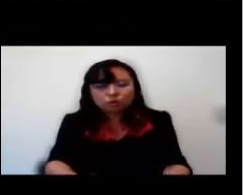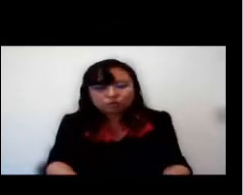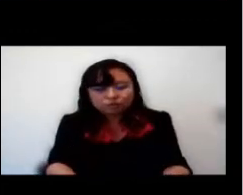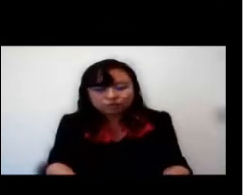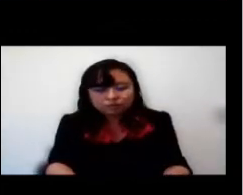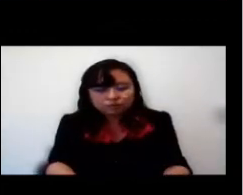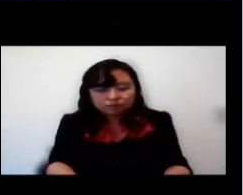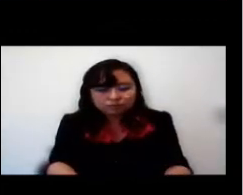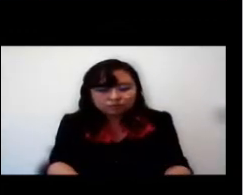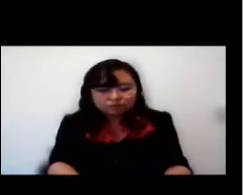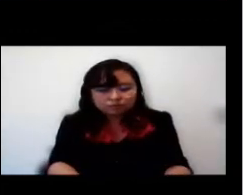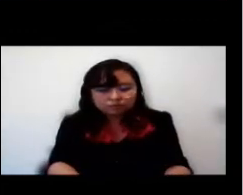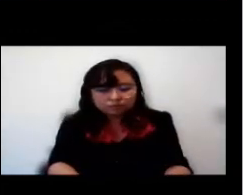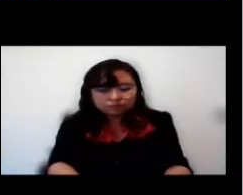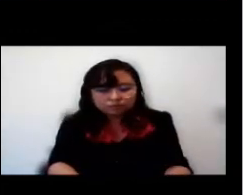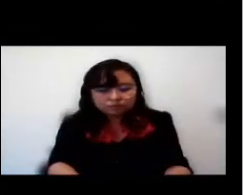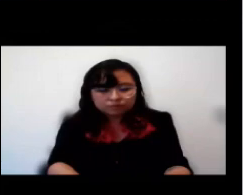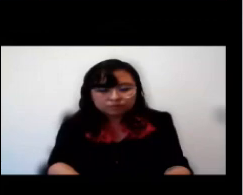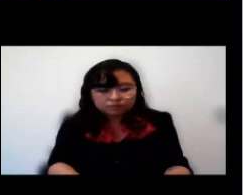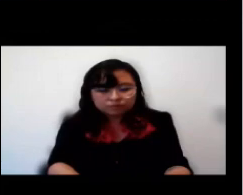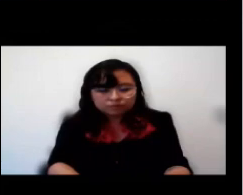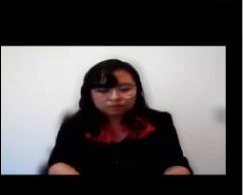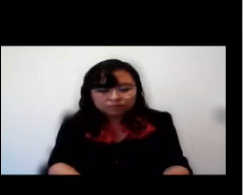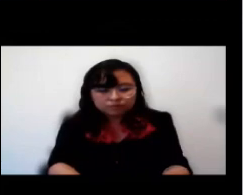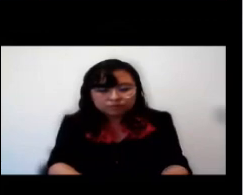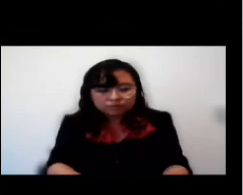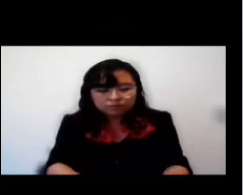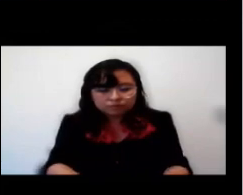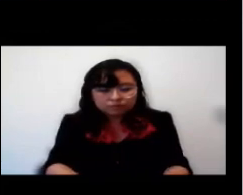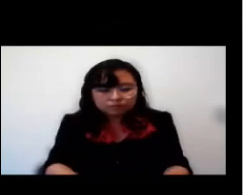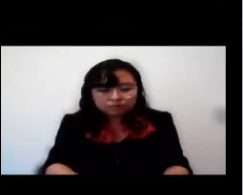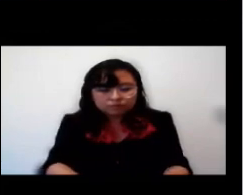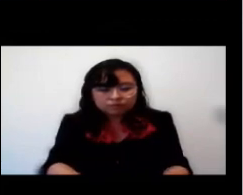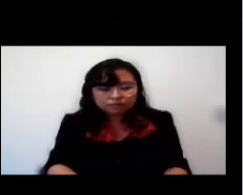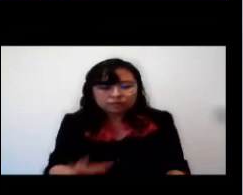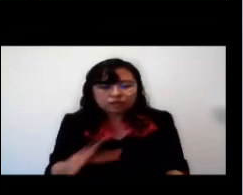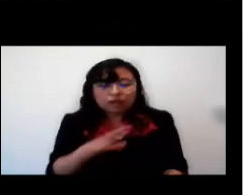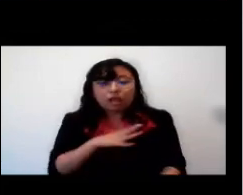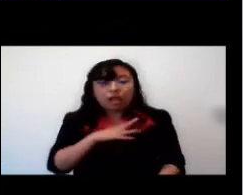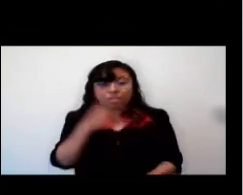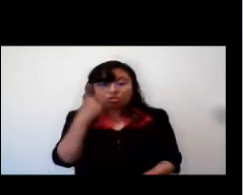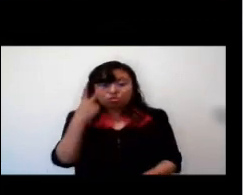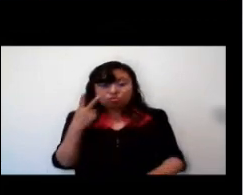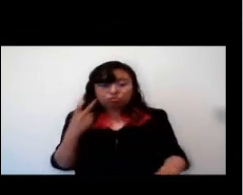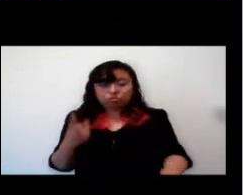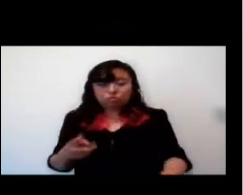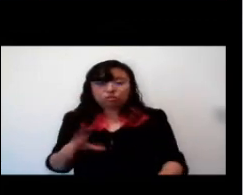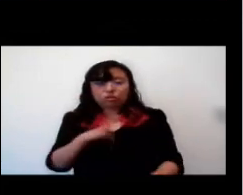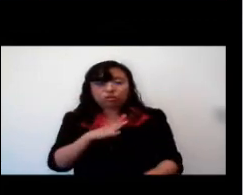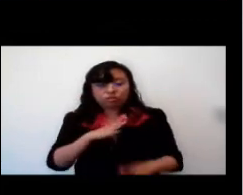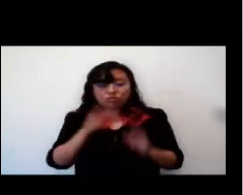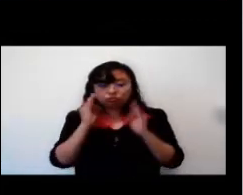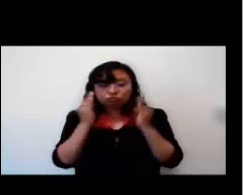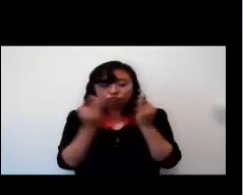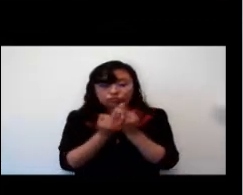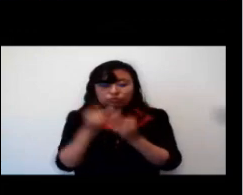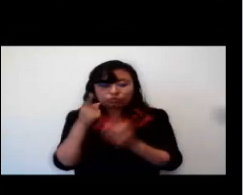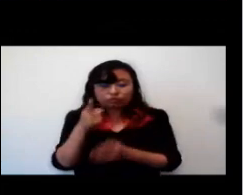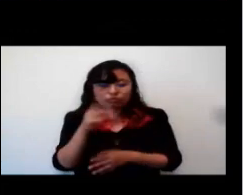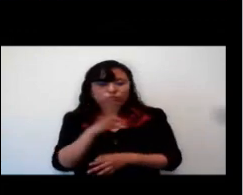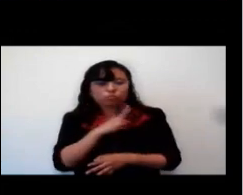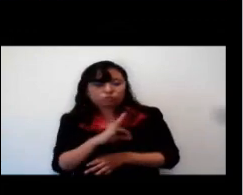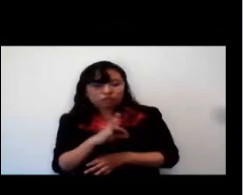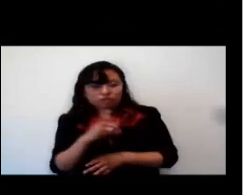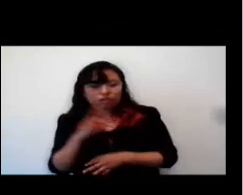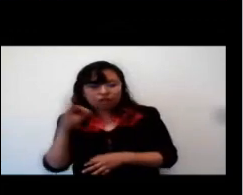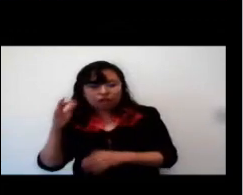El implante coclear tiene dos componentes. El componente externo que vemos aquí, que puede ser un canso o puede ser uno que va